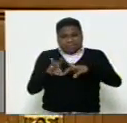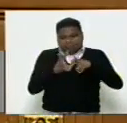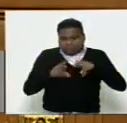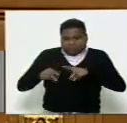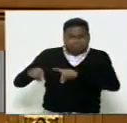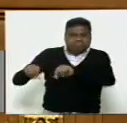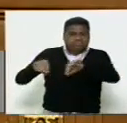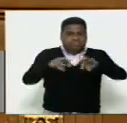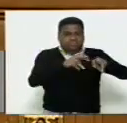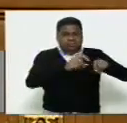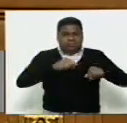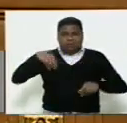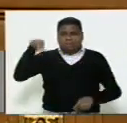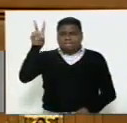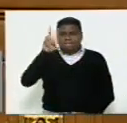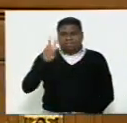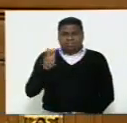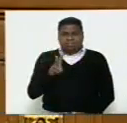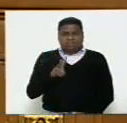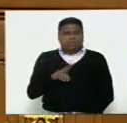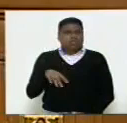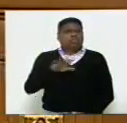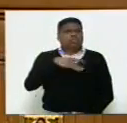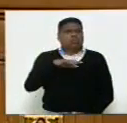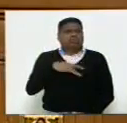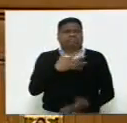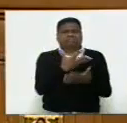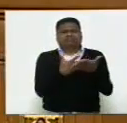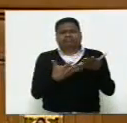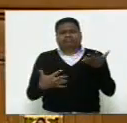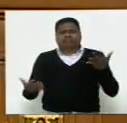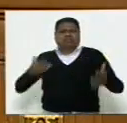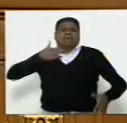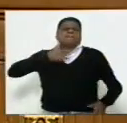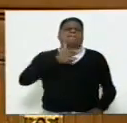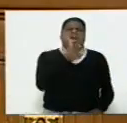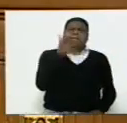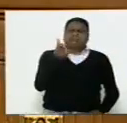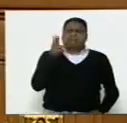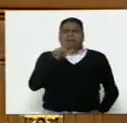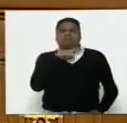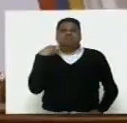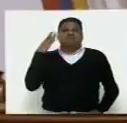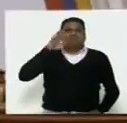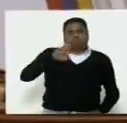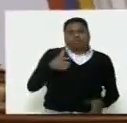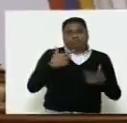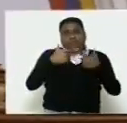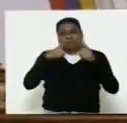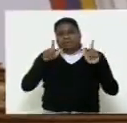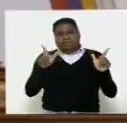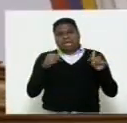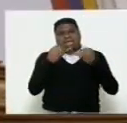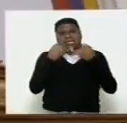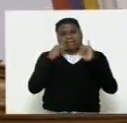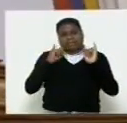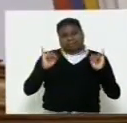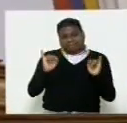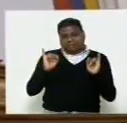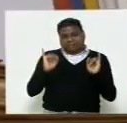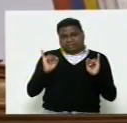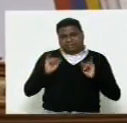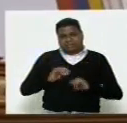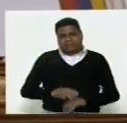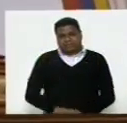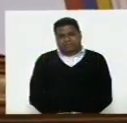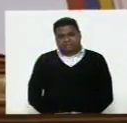no se haya derramado sangre por la libertad y por la independencia.